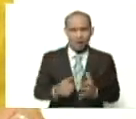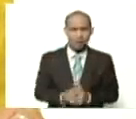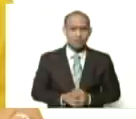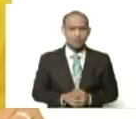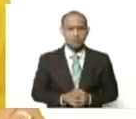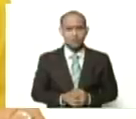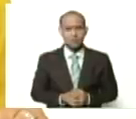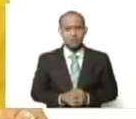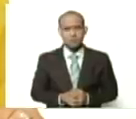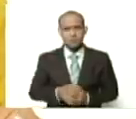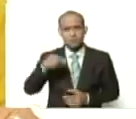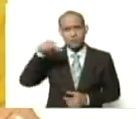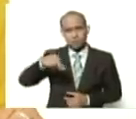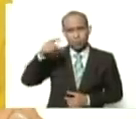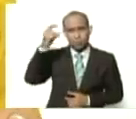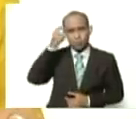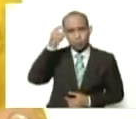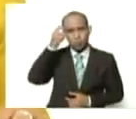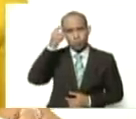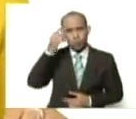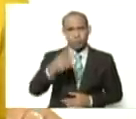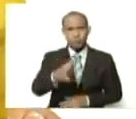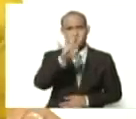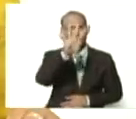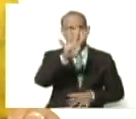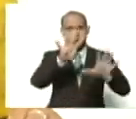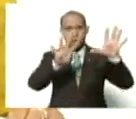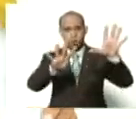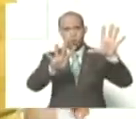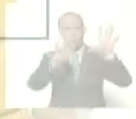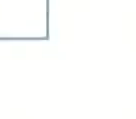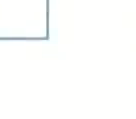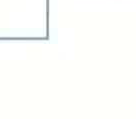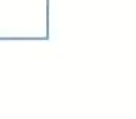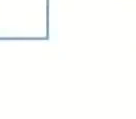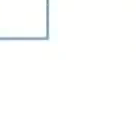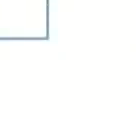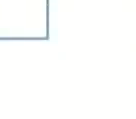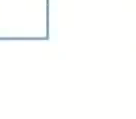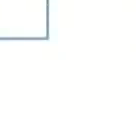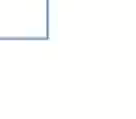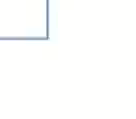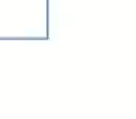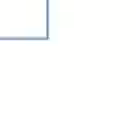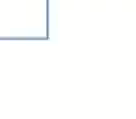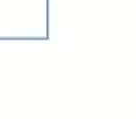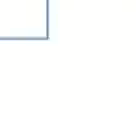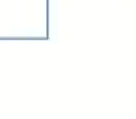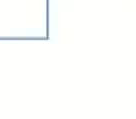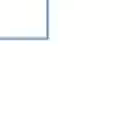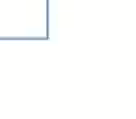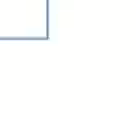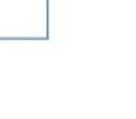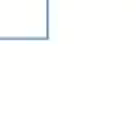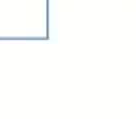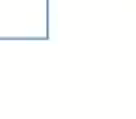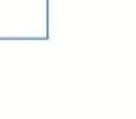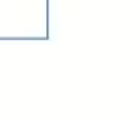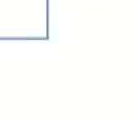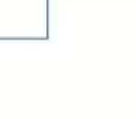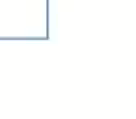garantiza, y al día de hoy tenemos 94% de tasa de recuperación. Ese quiere decir que